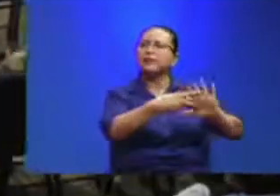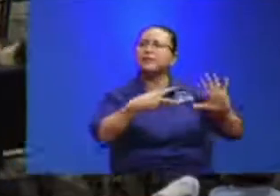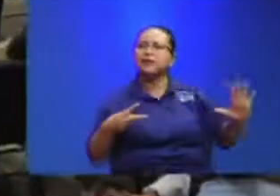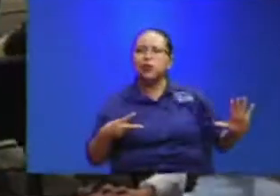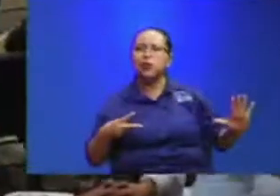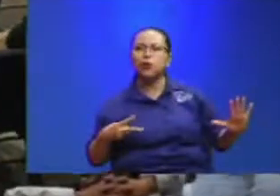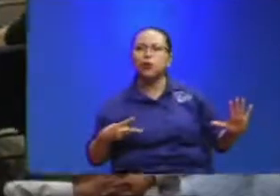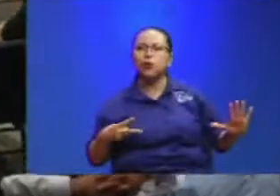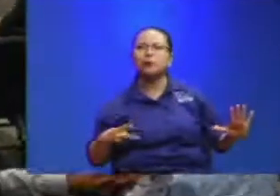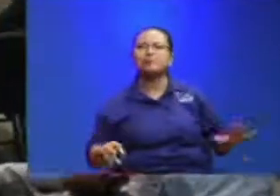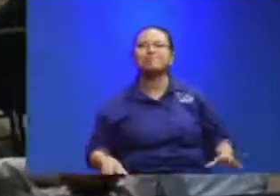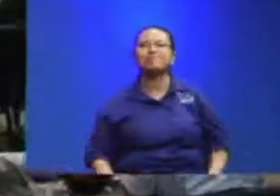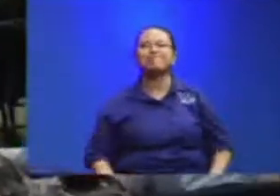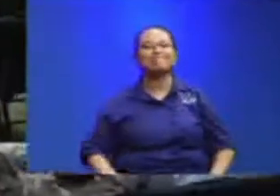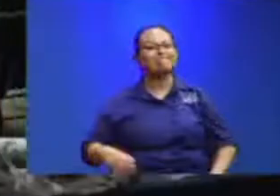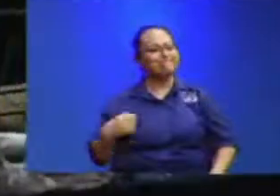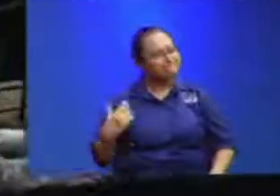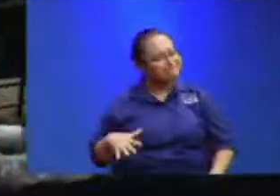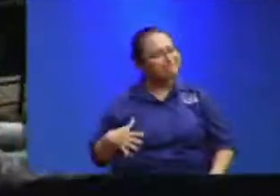entonces